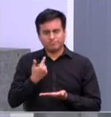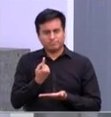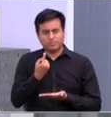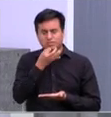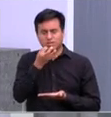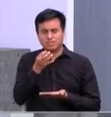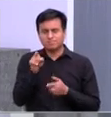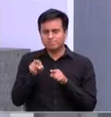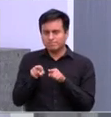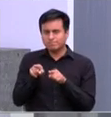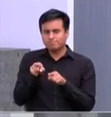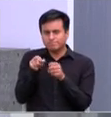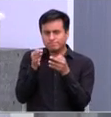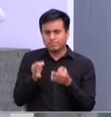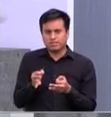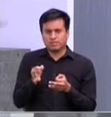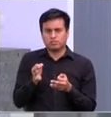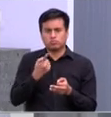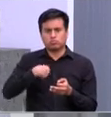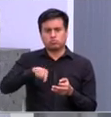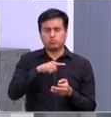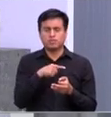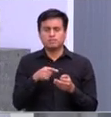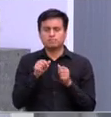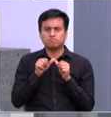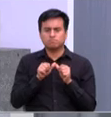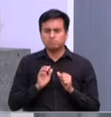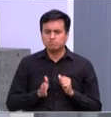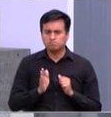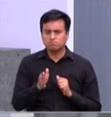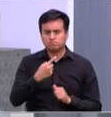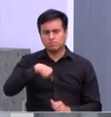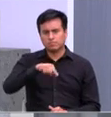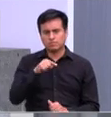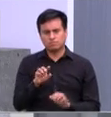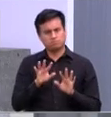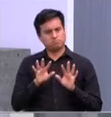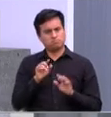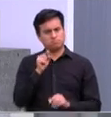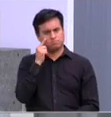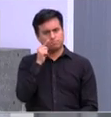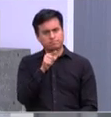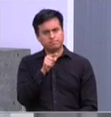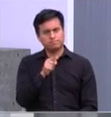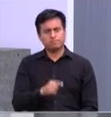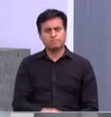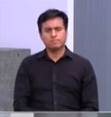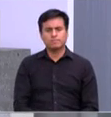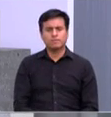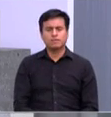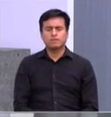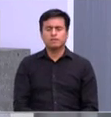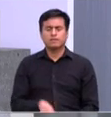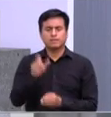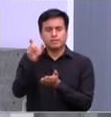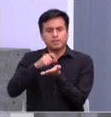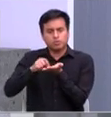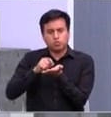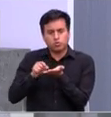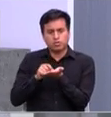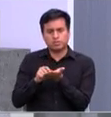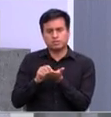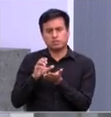evidente certeza que nos debe llamar permanentemente la atención. Los escritores,